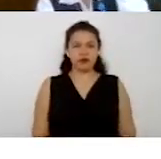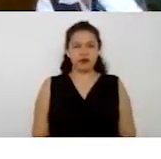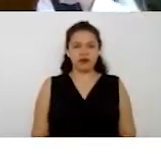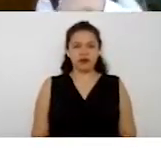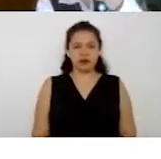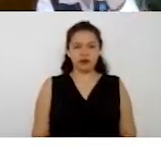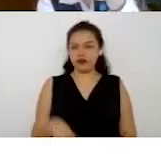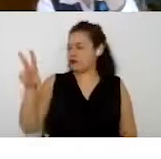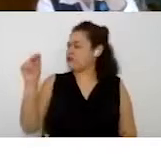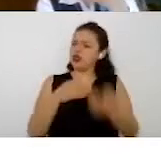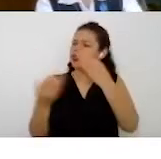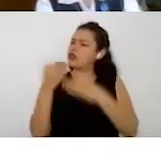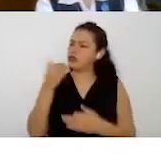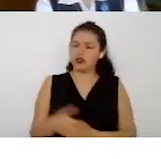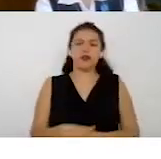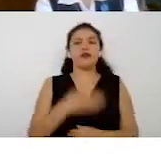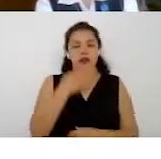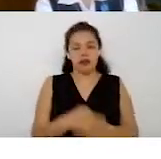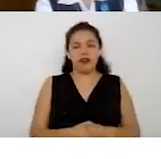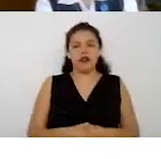No, hasta el momento no. Bien.